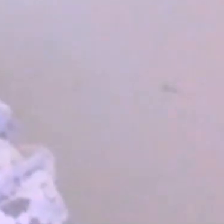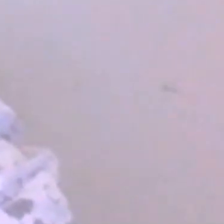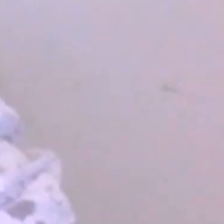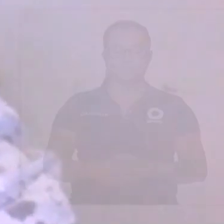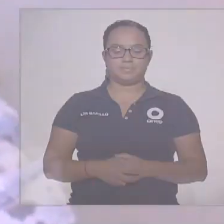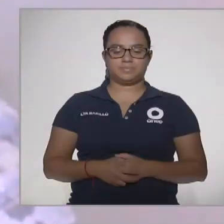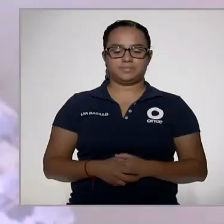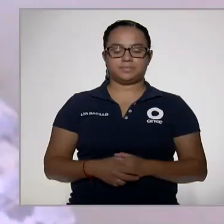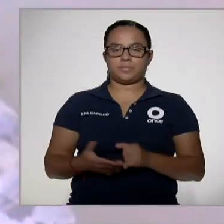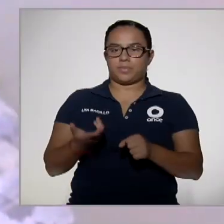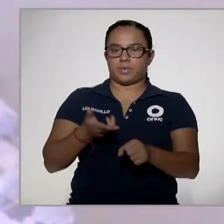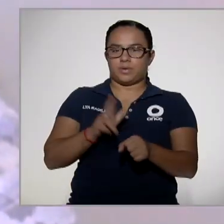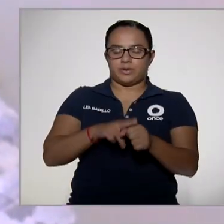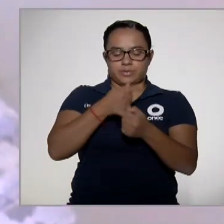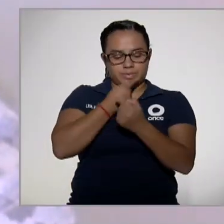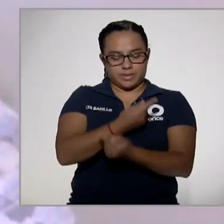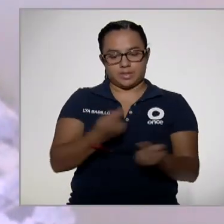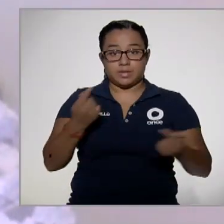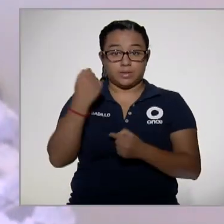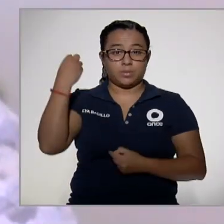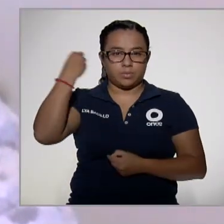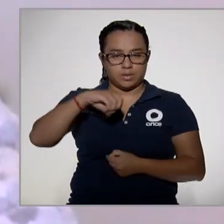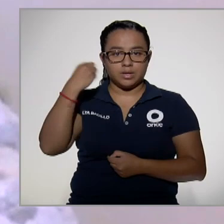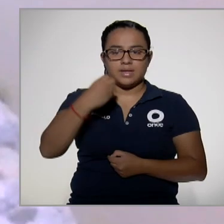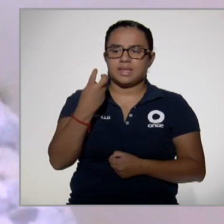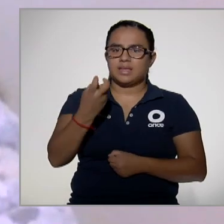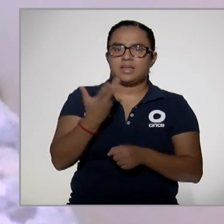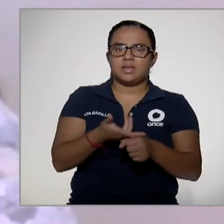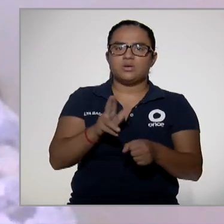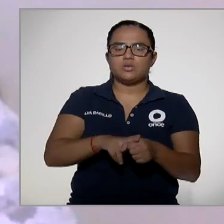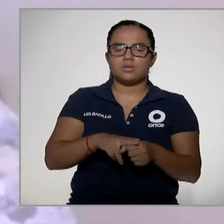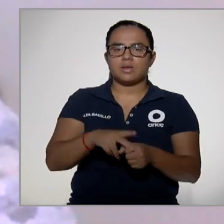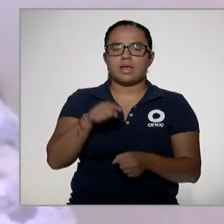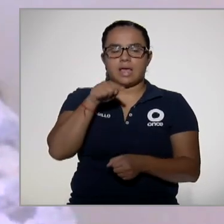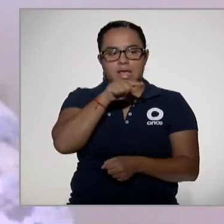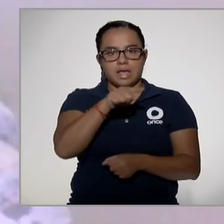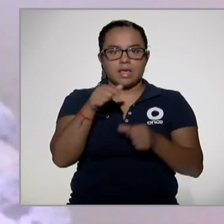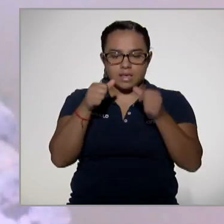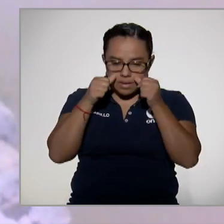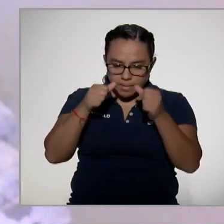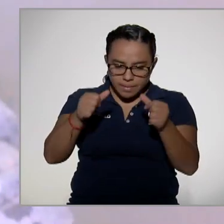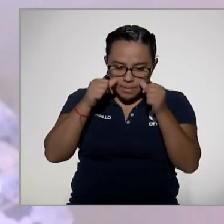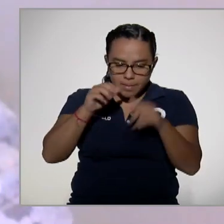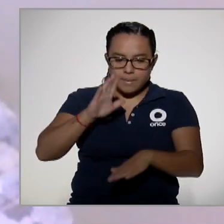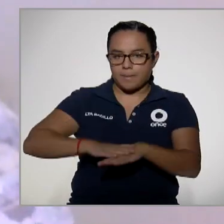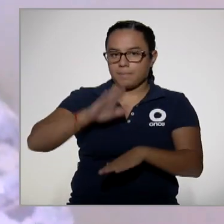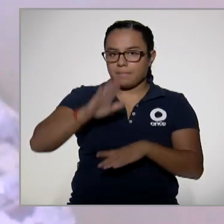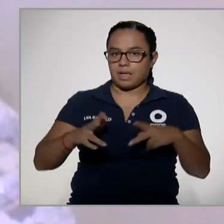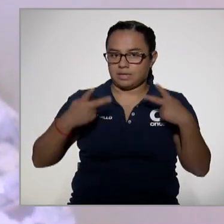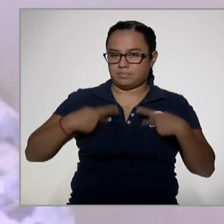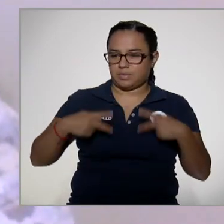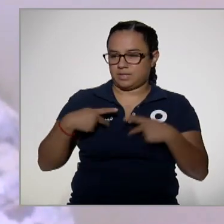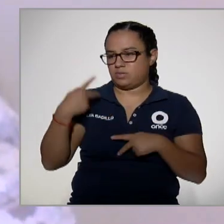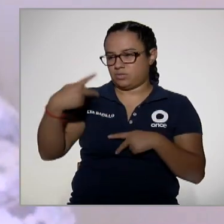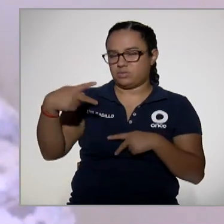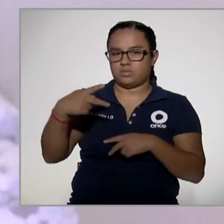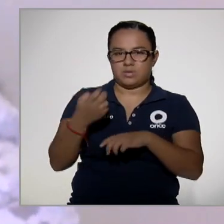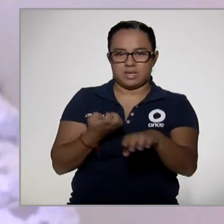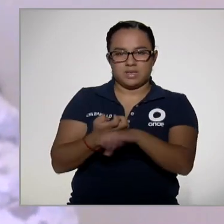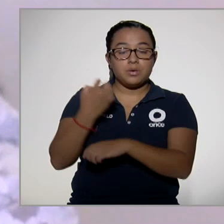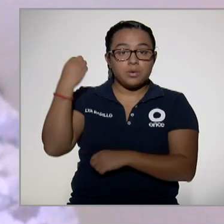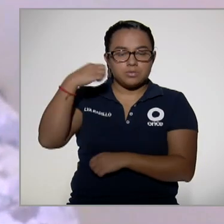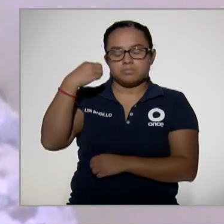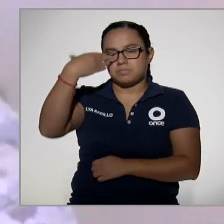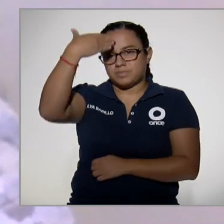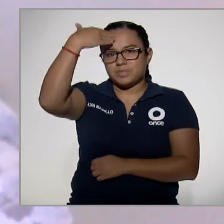el hospital de la niñez oaxaqueña es un hospital en el cual atendemos a la mayoría de la población del estado de oaxaca que